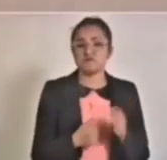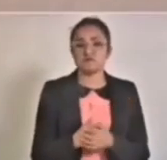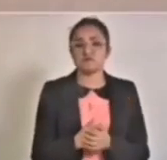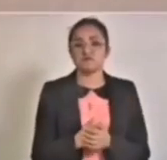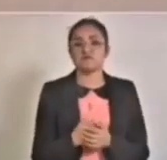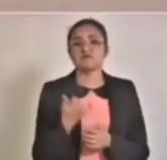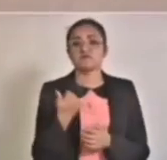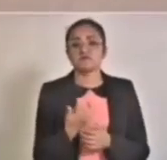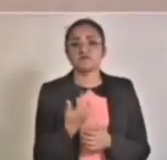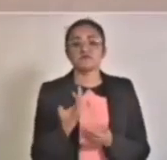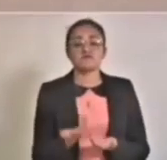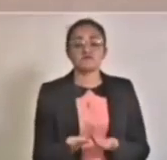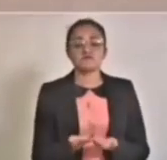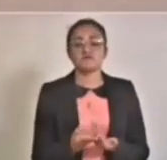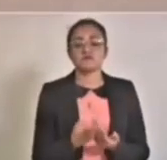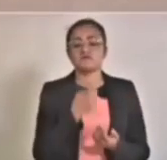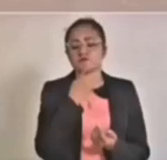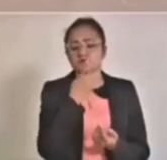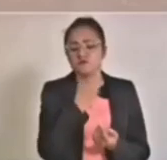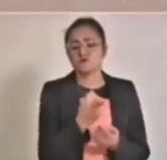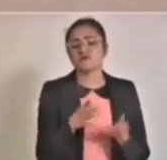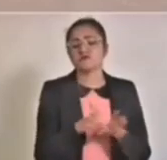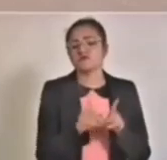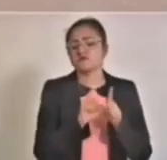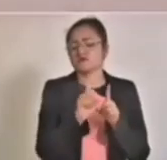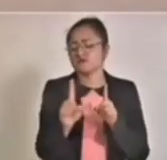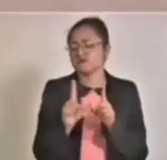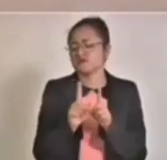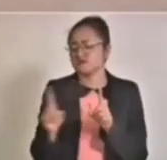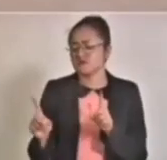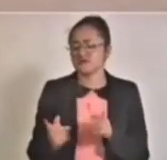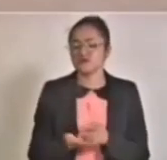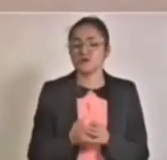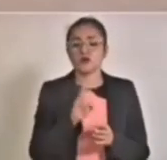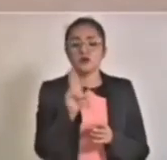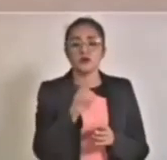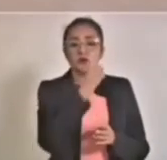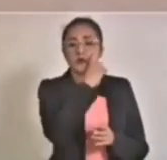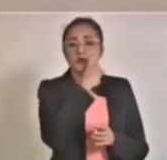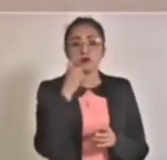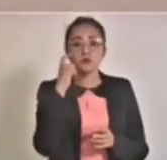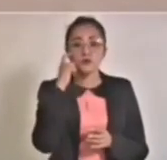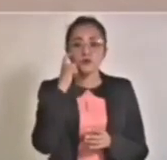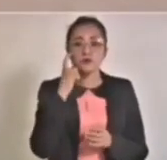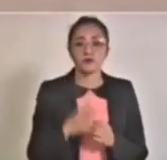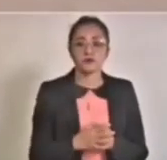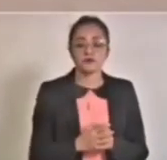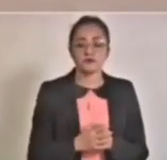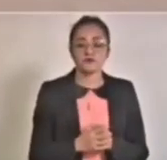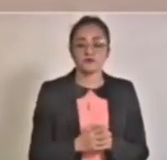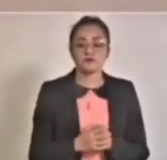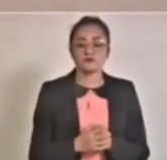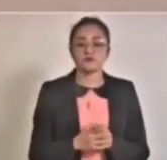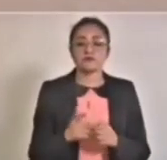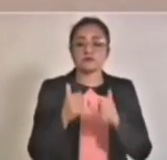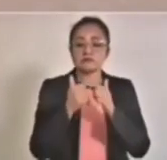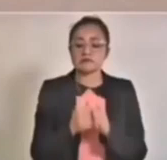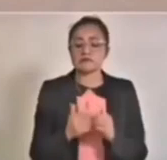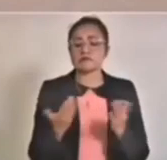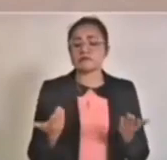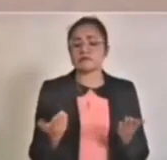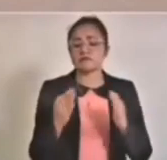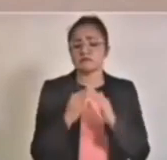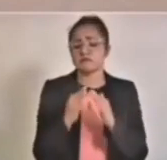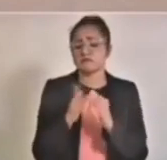y recomendaciones de la sana distancia, del uso de cubrebocas en nuestras casas con